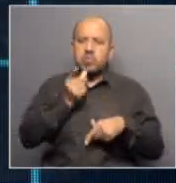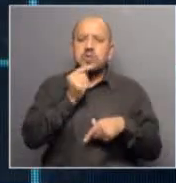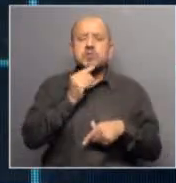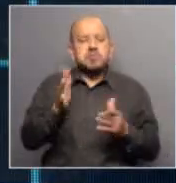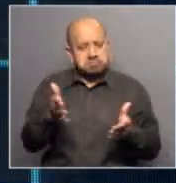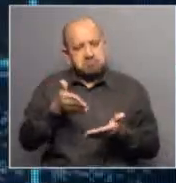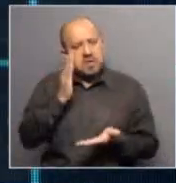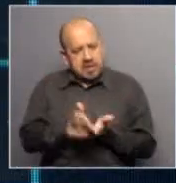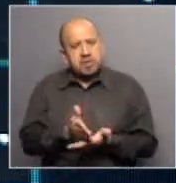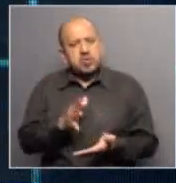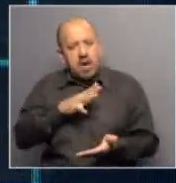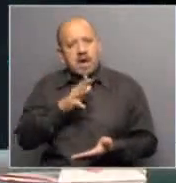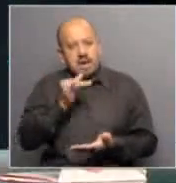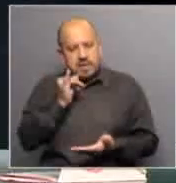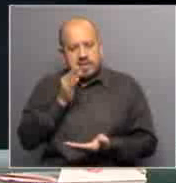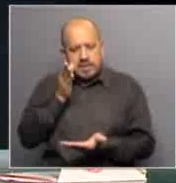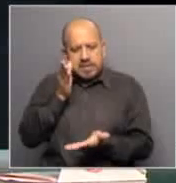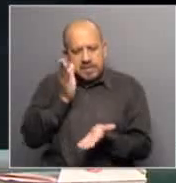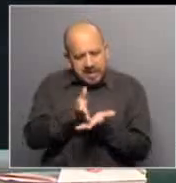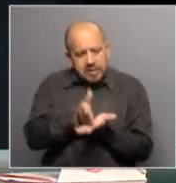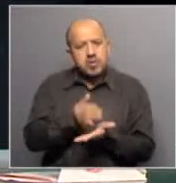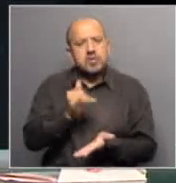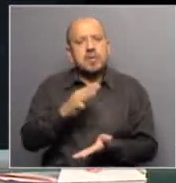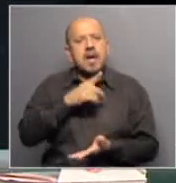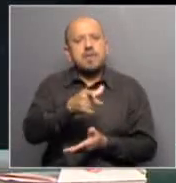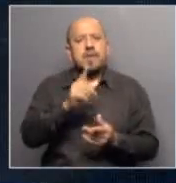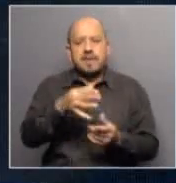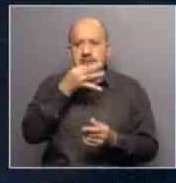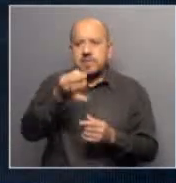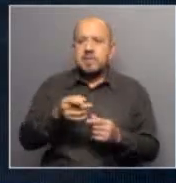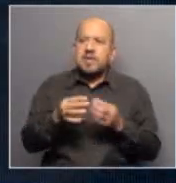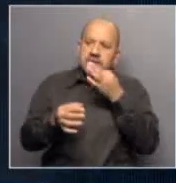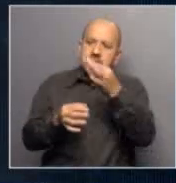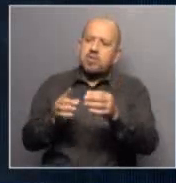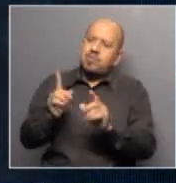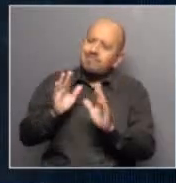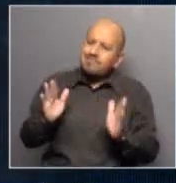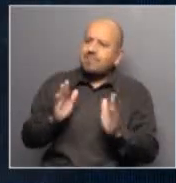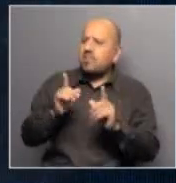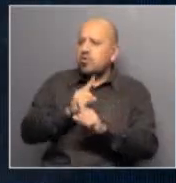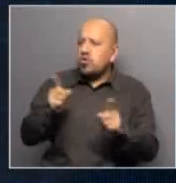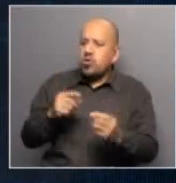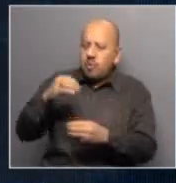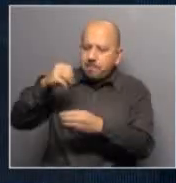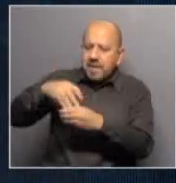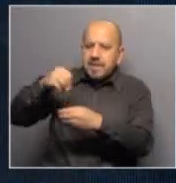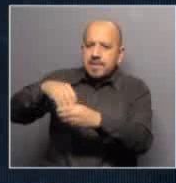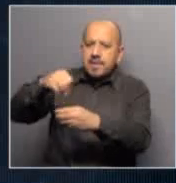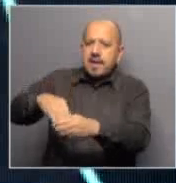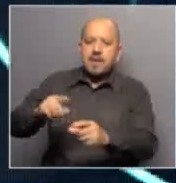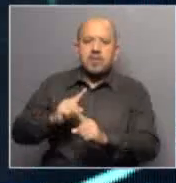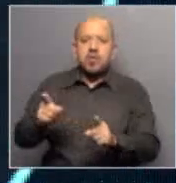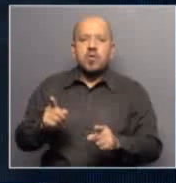su punto de vista. Ya lo dio e invocó a que no plantaran nada. Y yo escribí un artículo que se